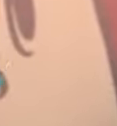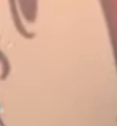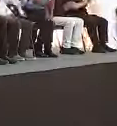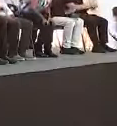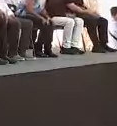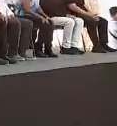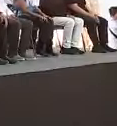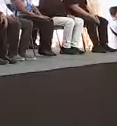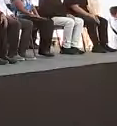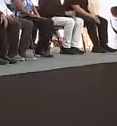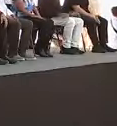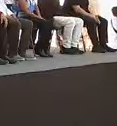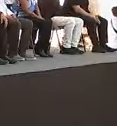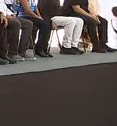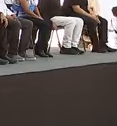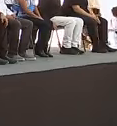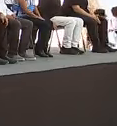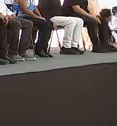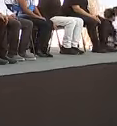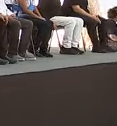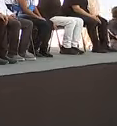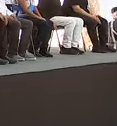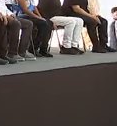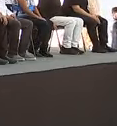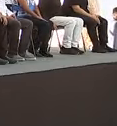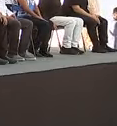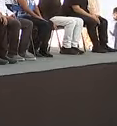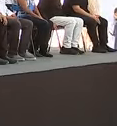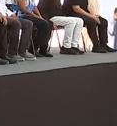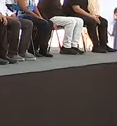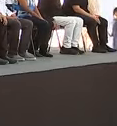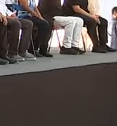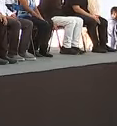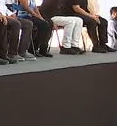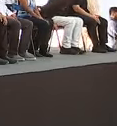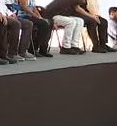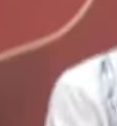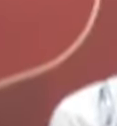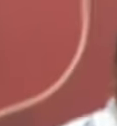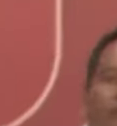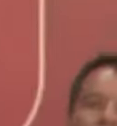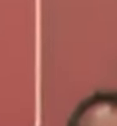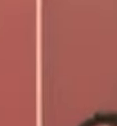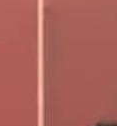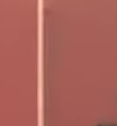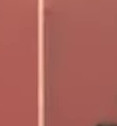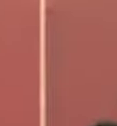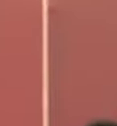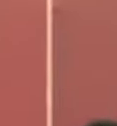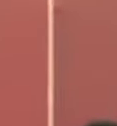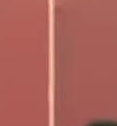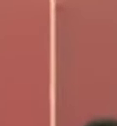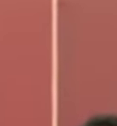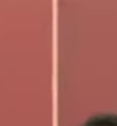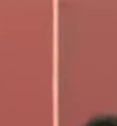El próximo secretario de Infraestructura, Comunicaciones y Transportes, Jesús Antonio Esteba Medina.